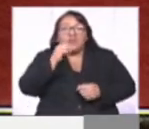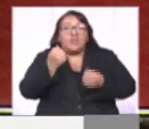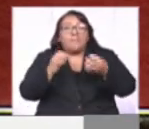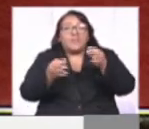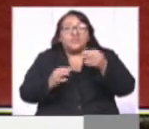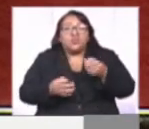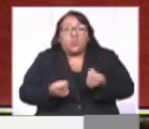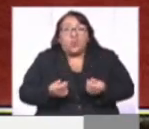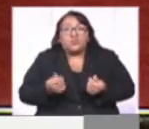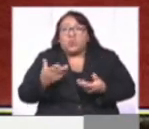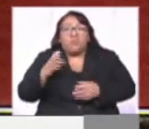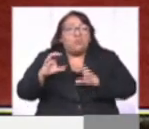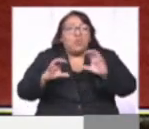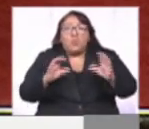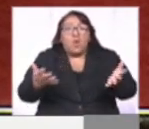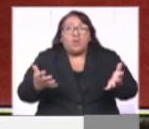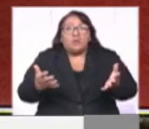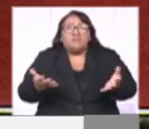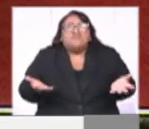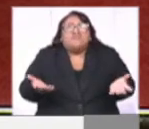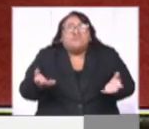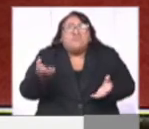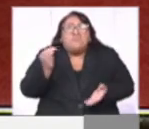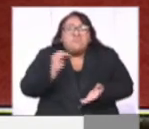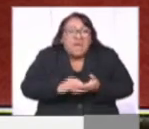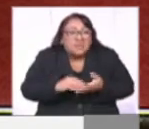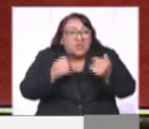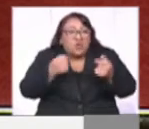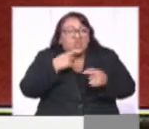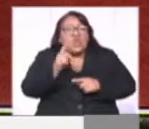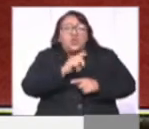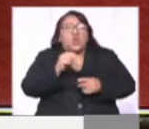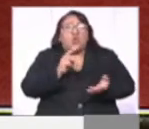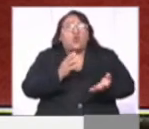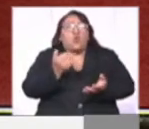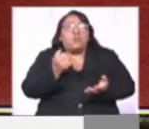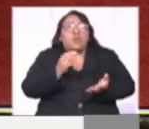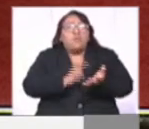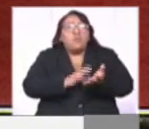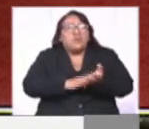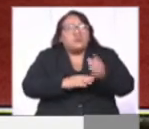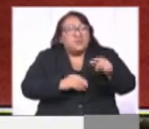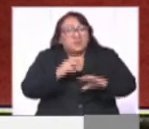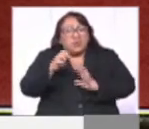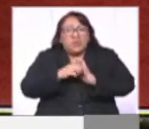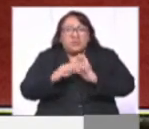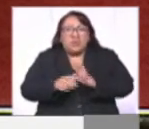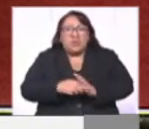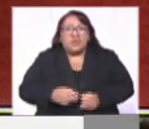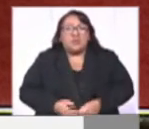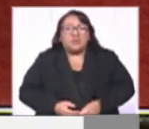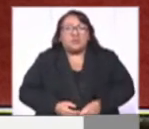presupuesto. Entonces, más aún, ahora con este proyecto de ley, se dejaría de